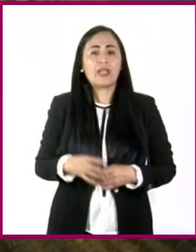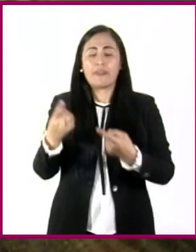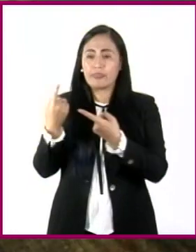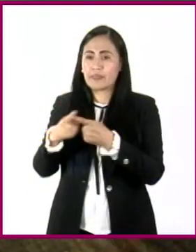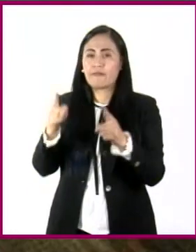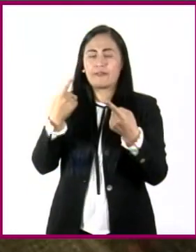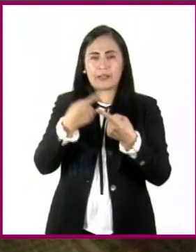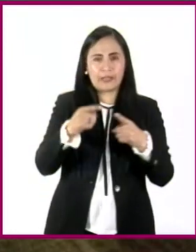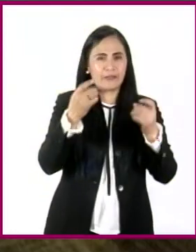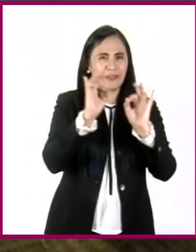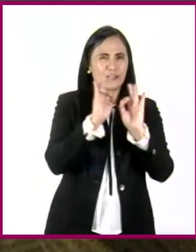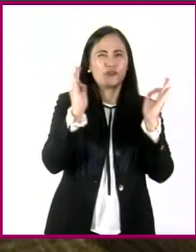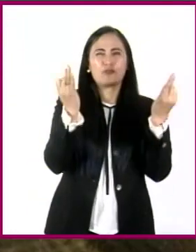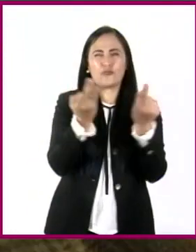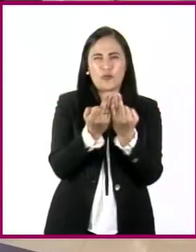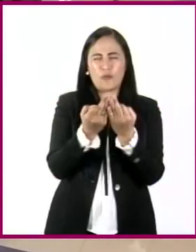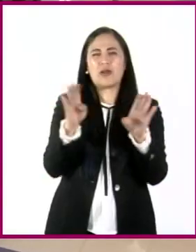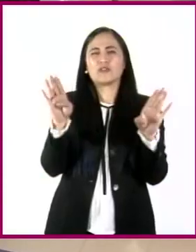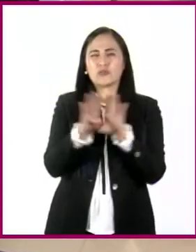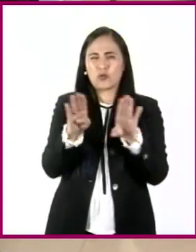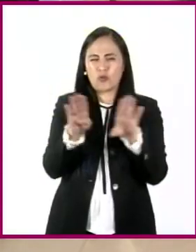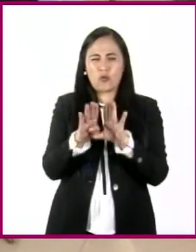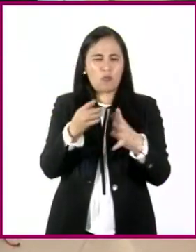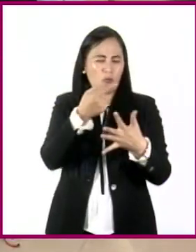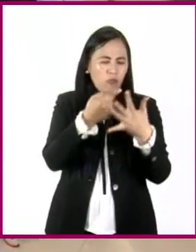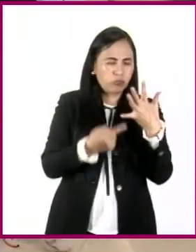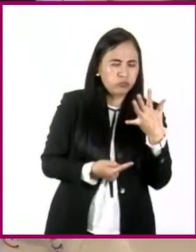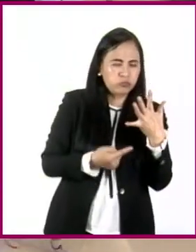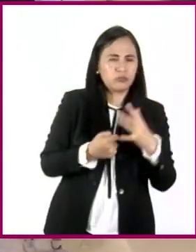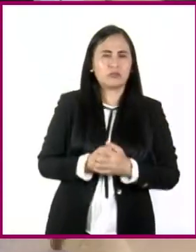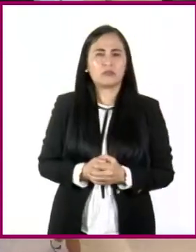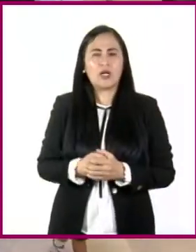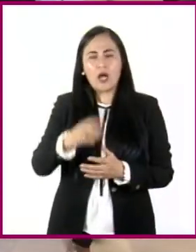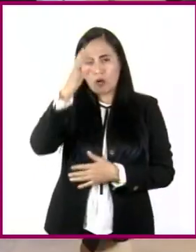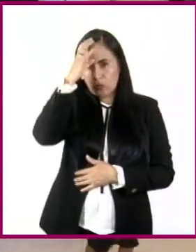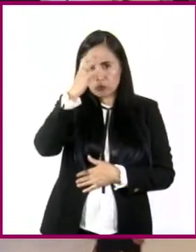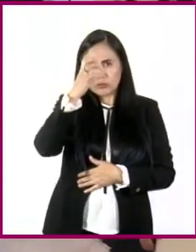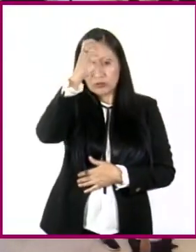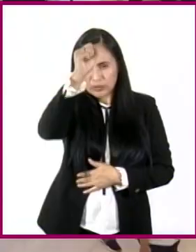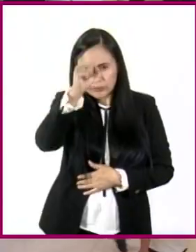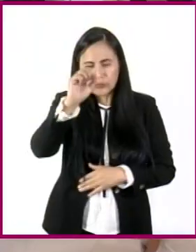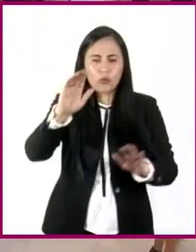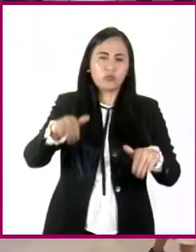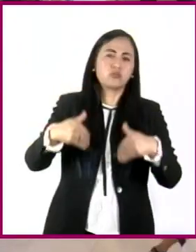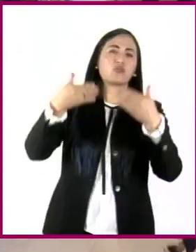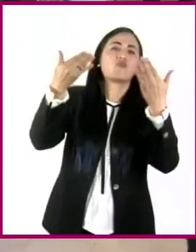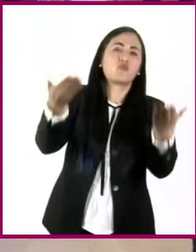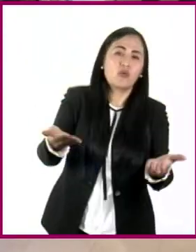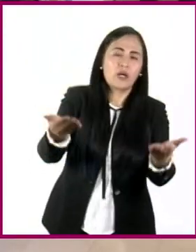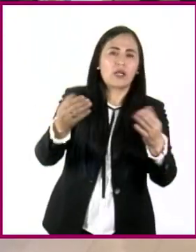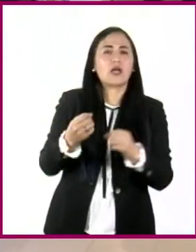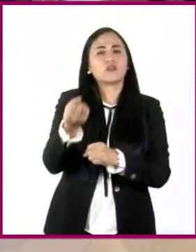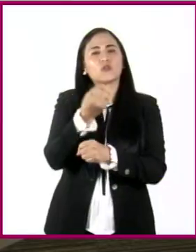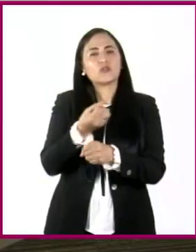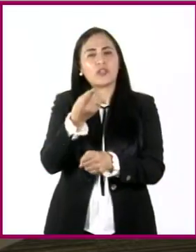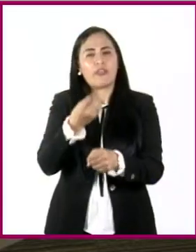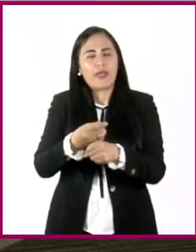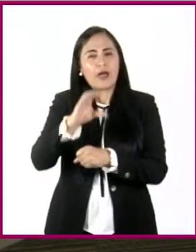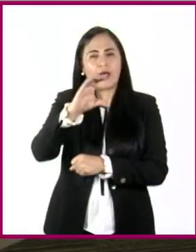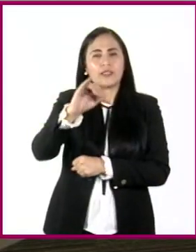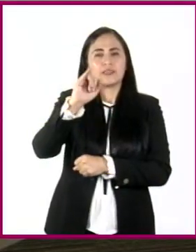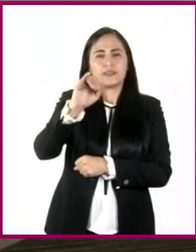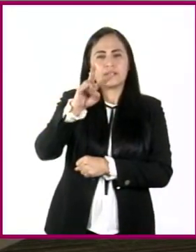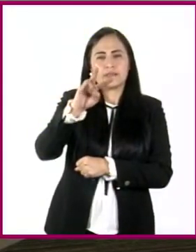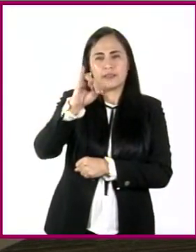distintas versiones de la deliberación, el desarrollo de conceptos de espacio público y sociedad civil que de